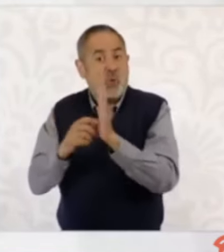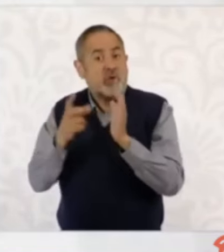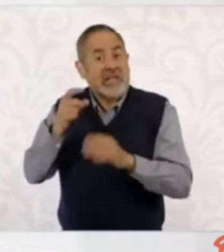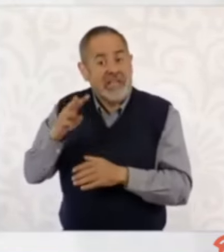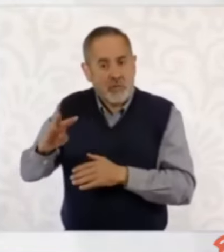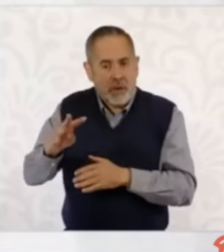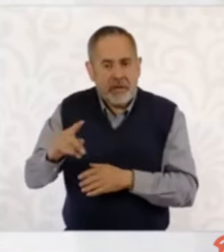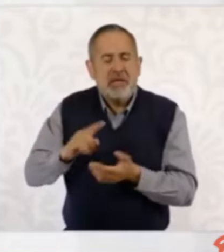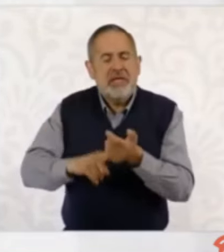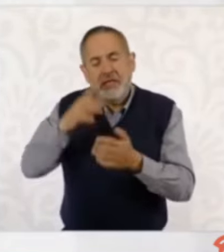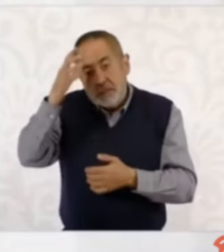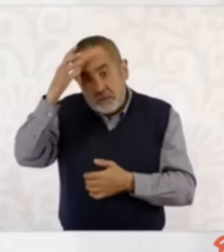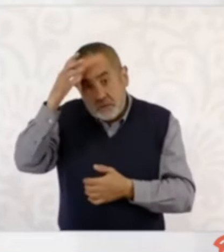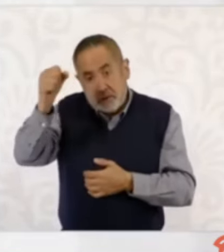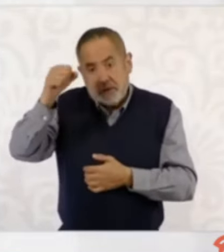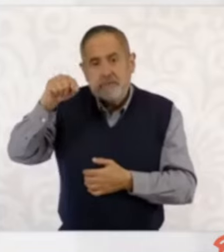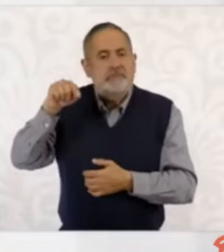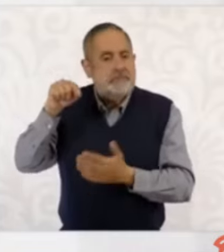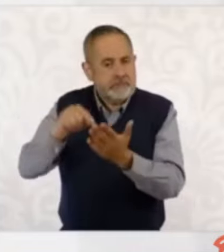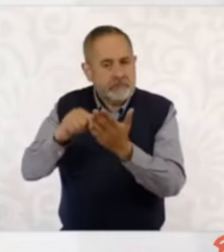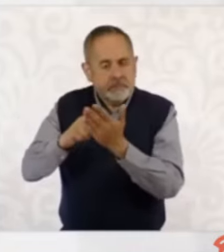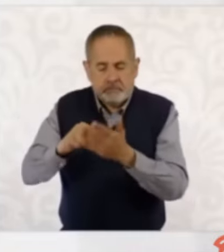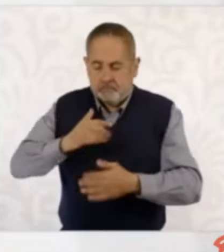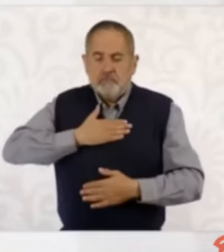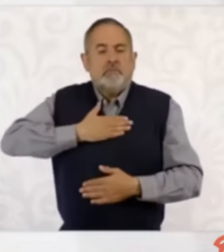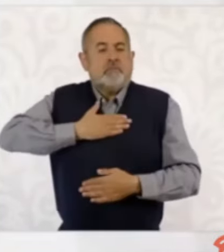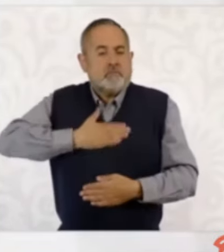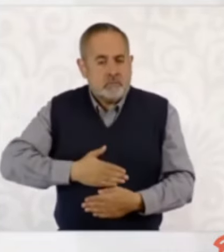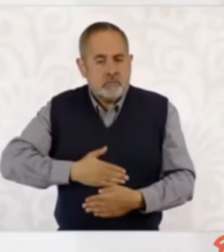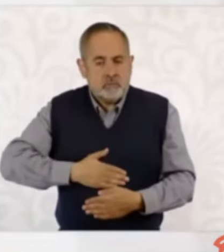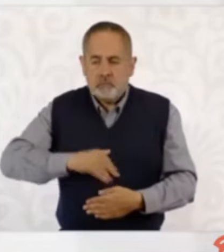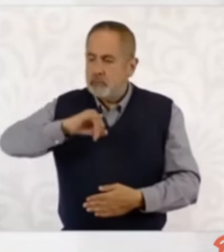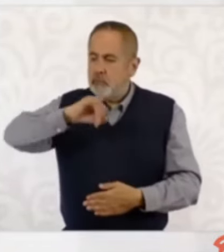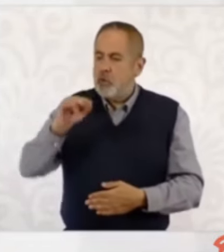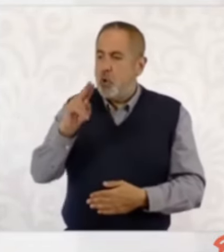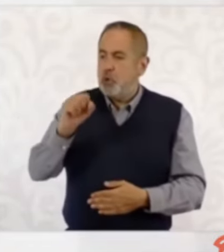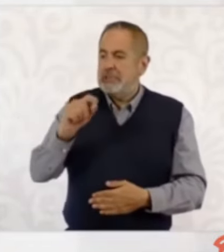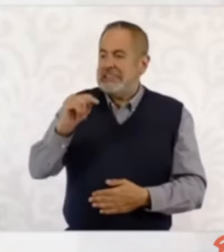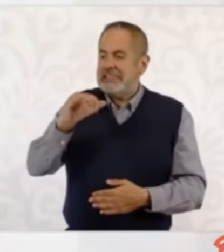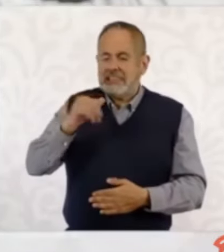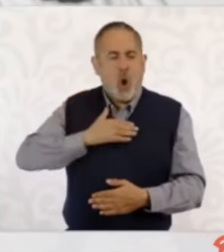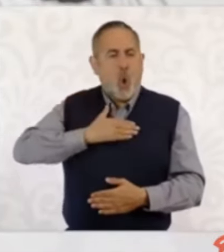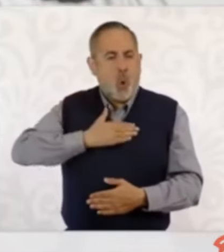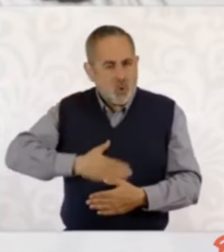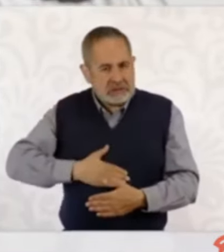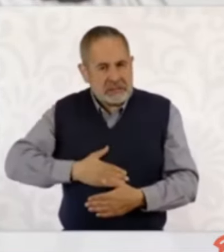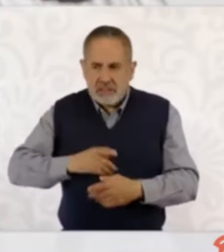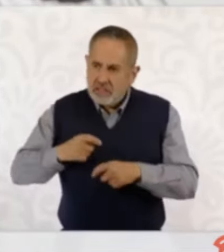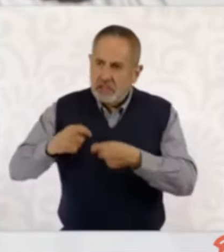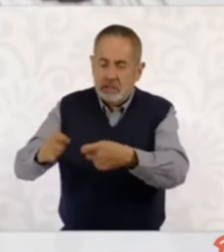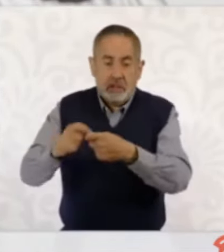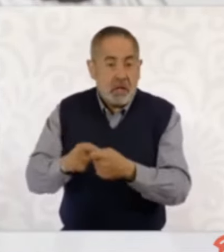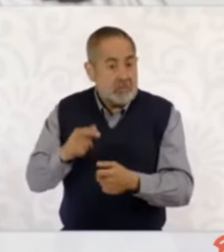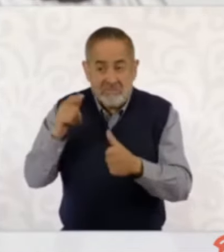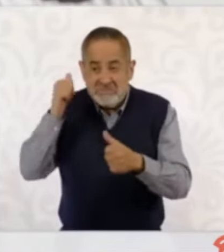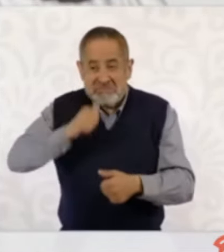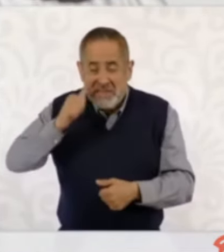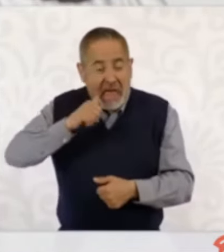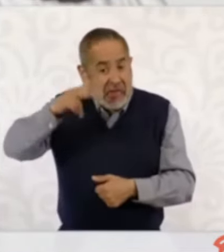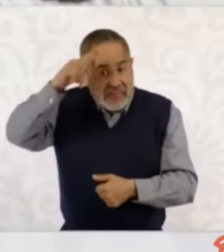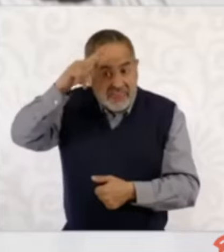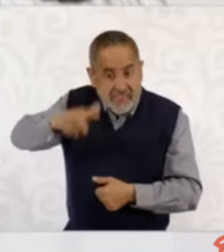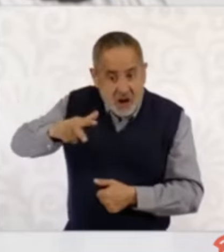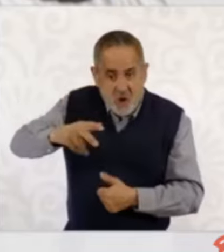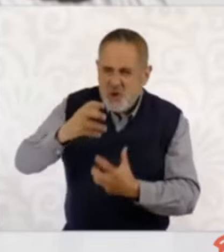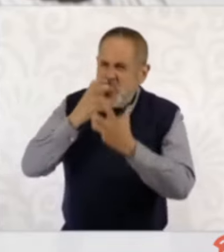el concepto de justicia, porque desde los primeros momentos Hidalgo dio el